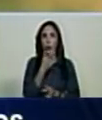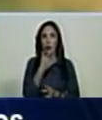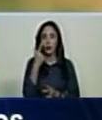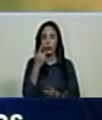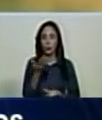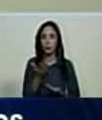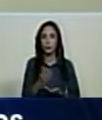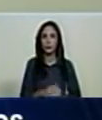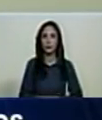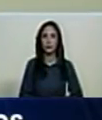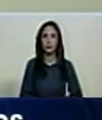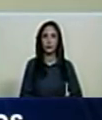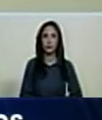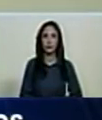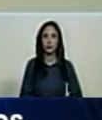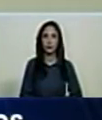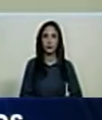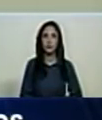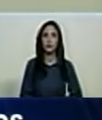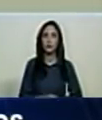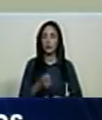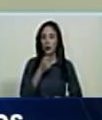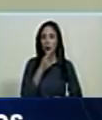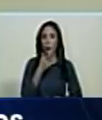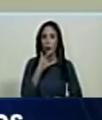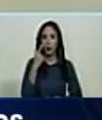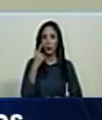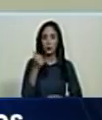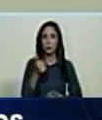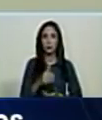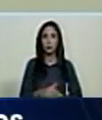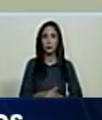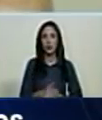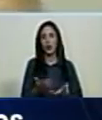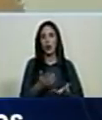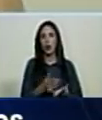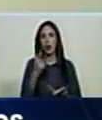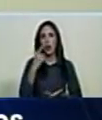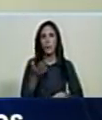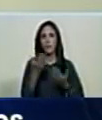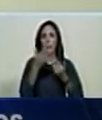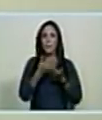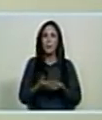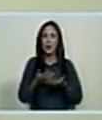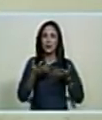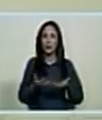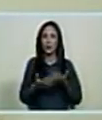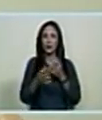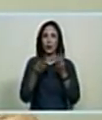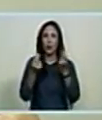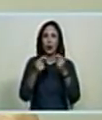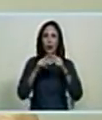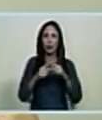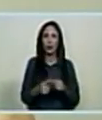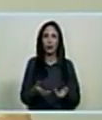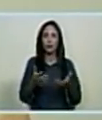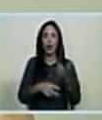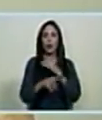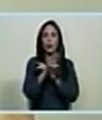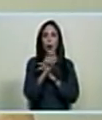Con fecha, presidente Nicolás Maduro anunció que el 11 de septiembre entrará en vigencia el plan de ahorro en